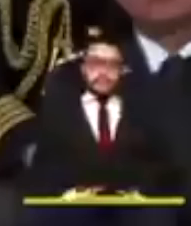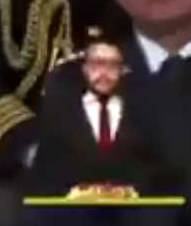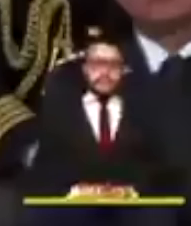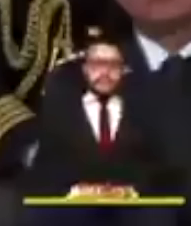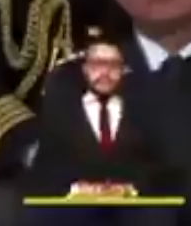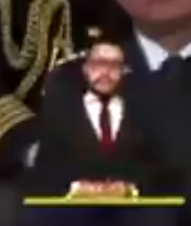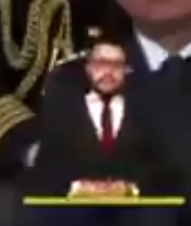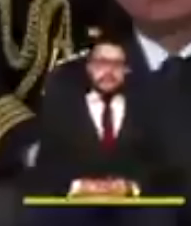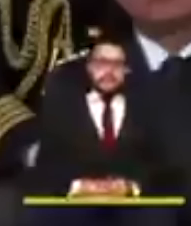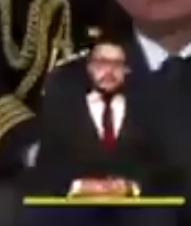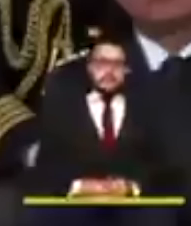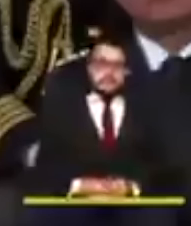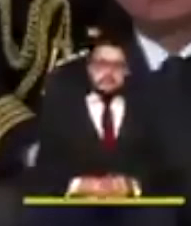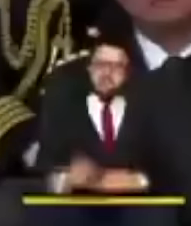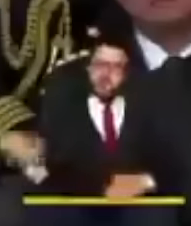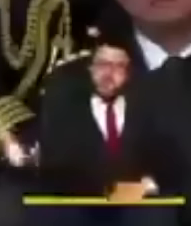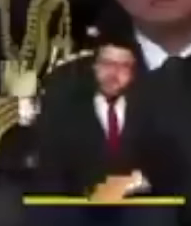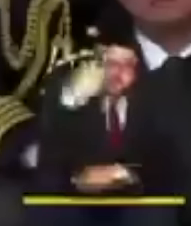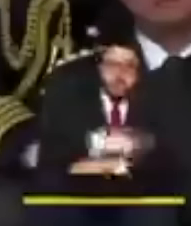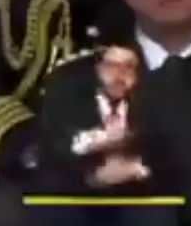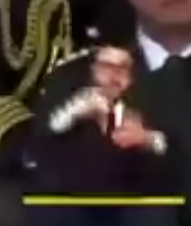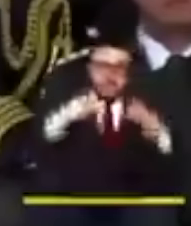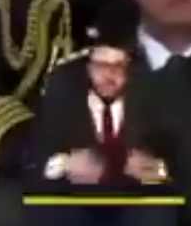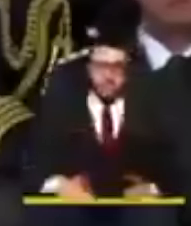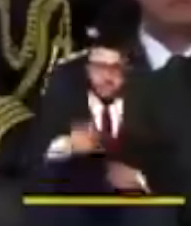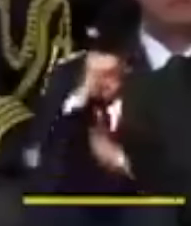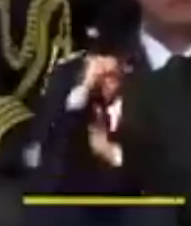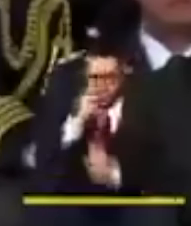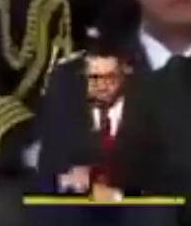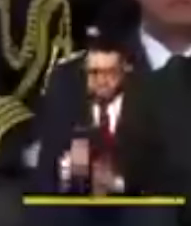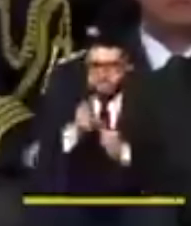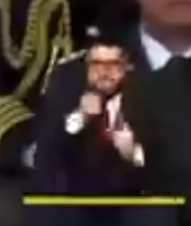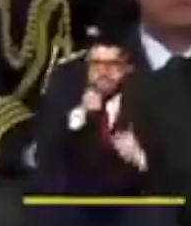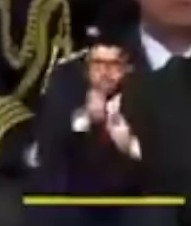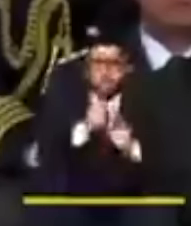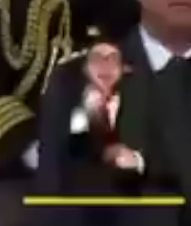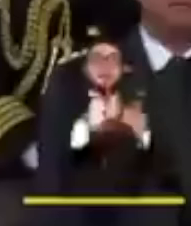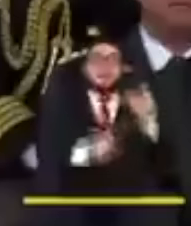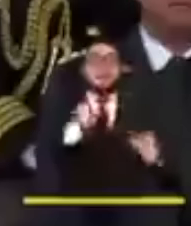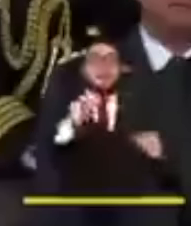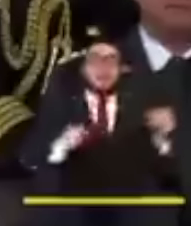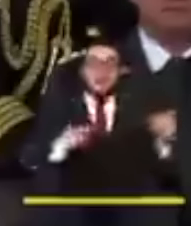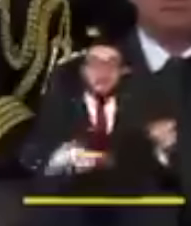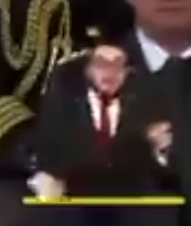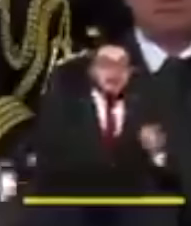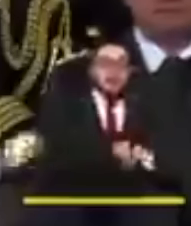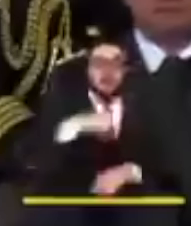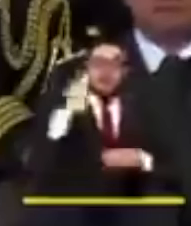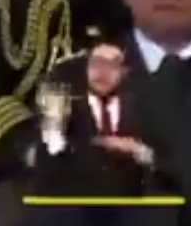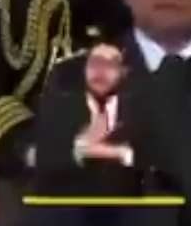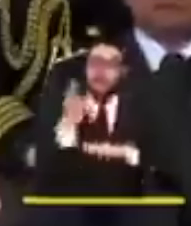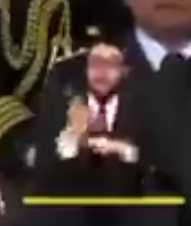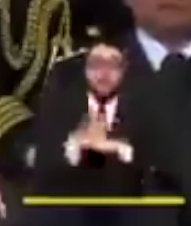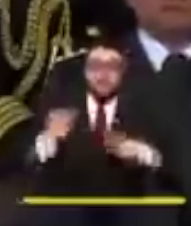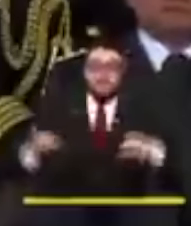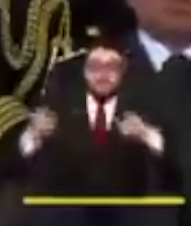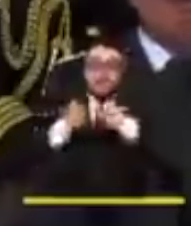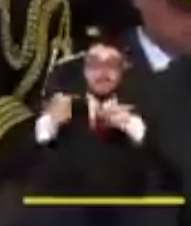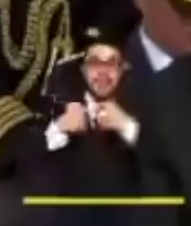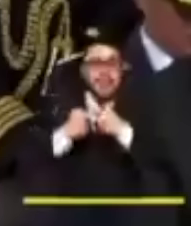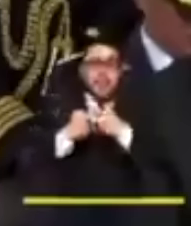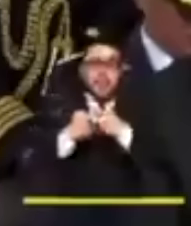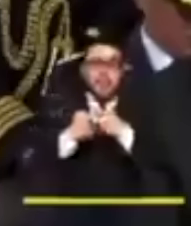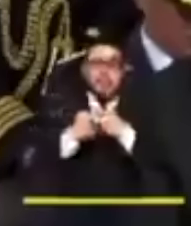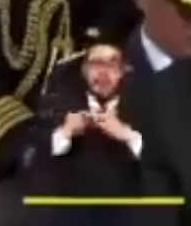Un día cívico para que la gente no utilice la energía eléctrica al máximo